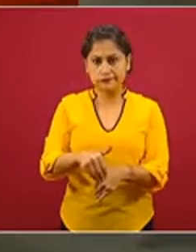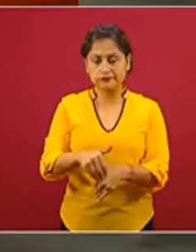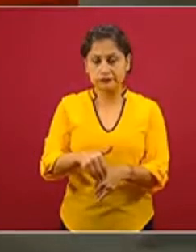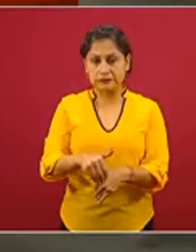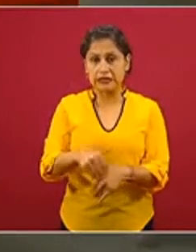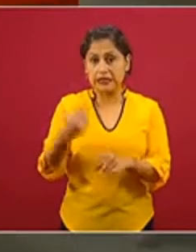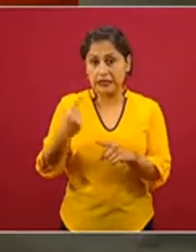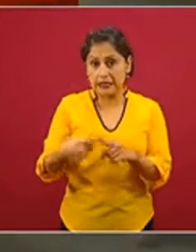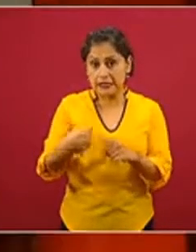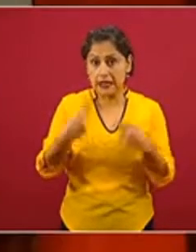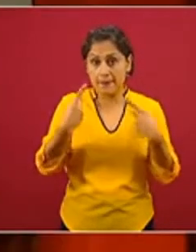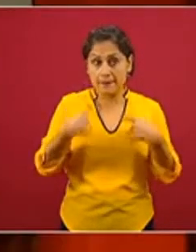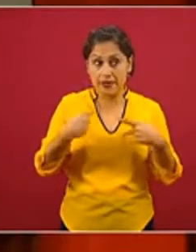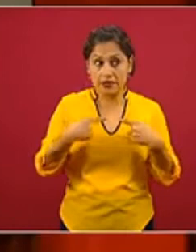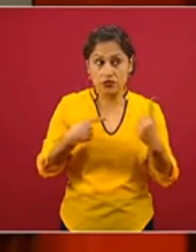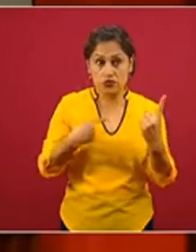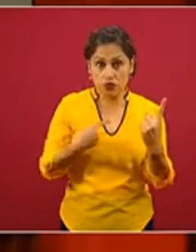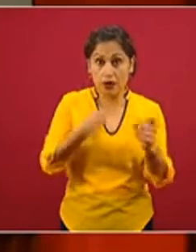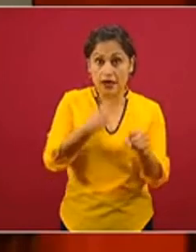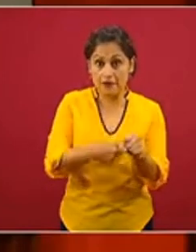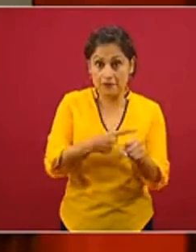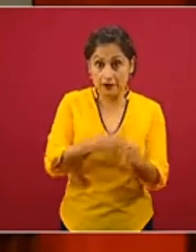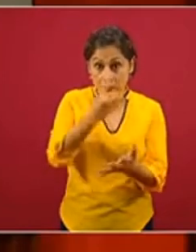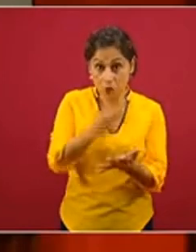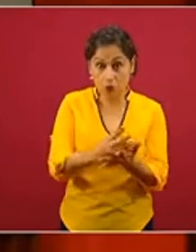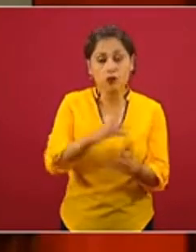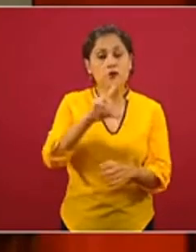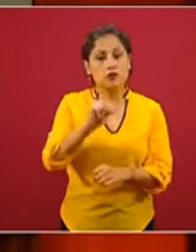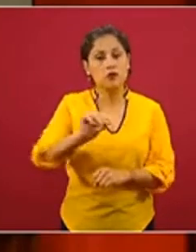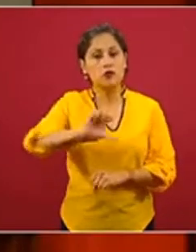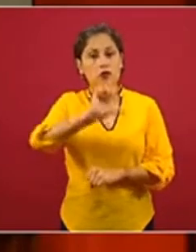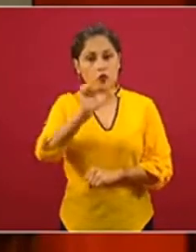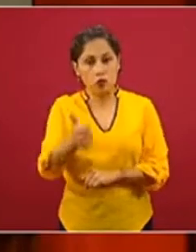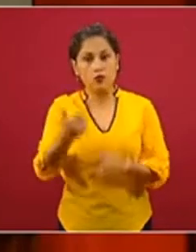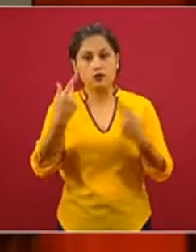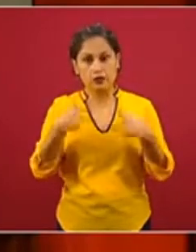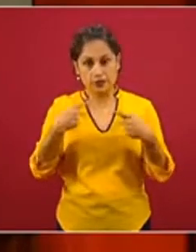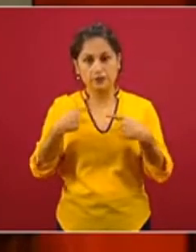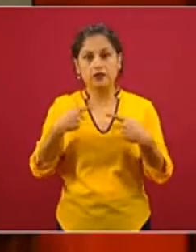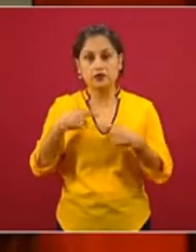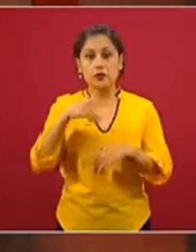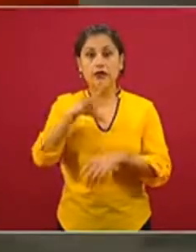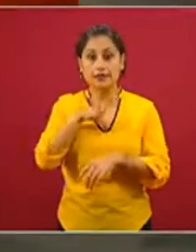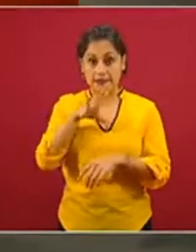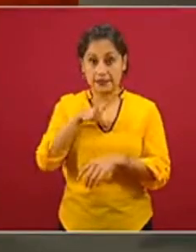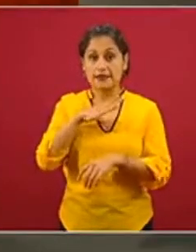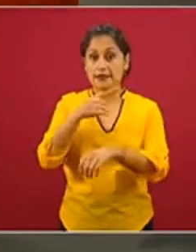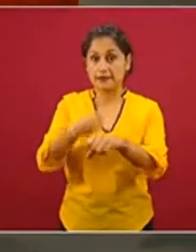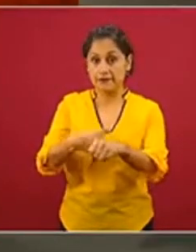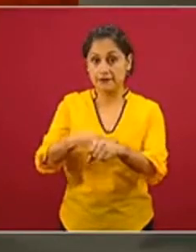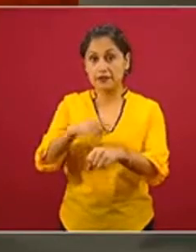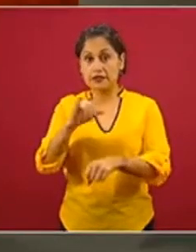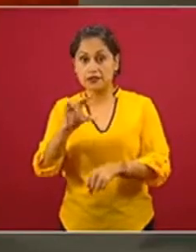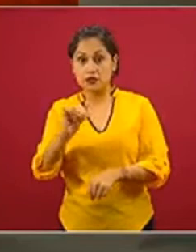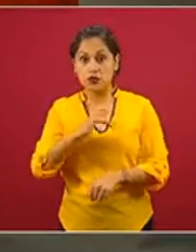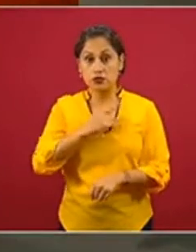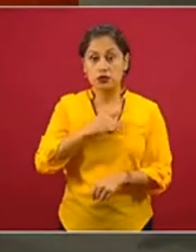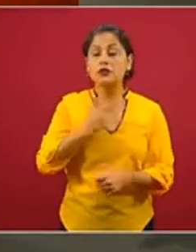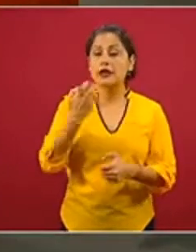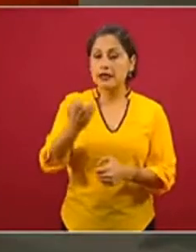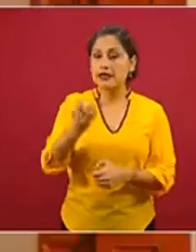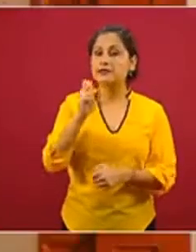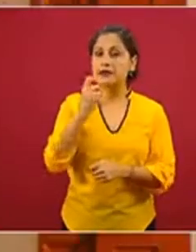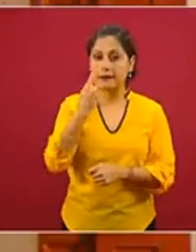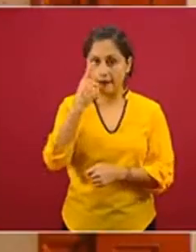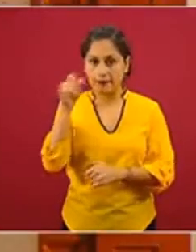portadores asintomáticos en personas que van a ingresar a los reclusorios. Y en prioridad normal ponen